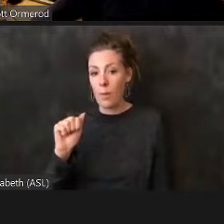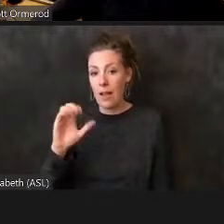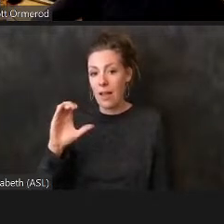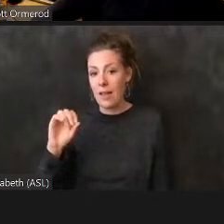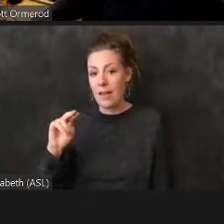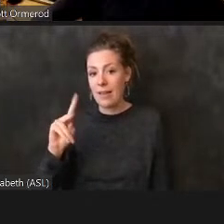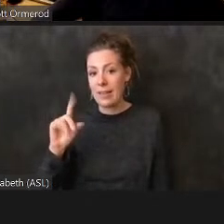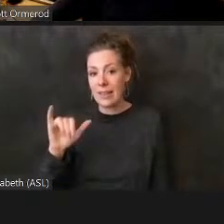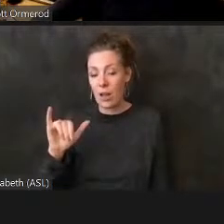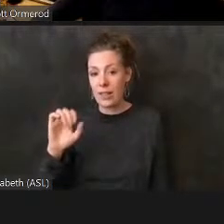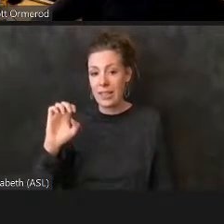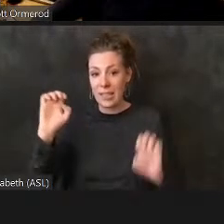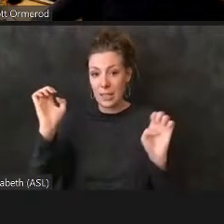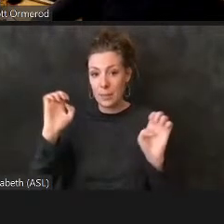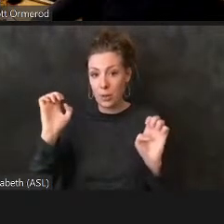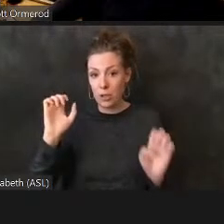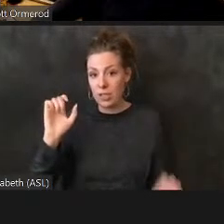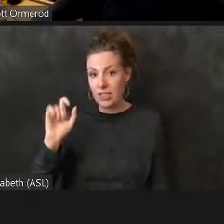es